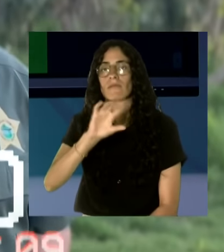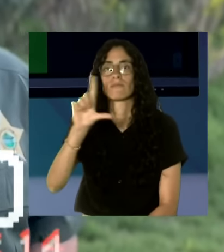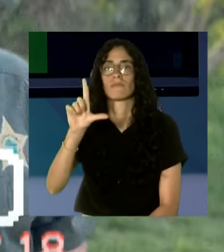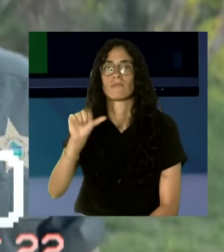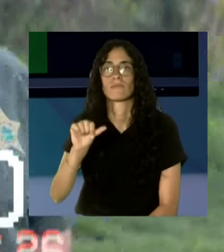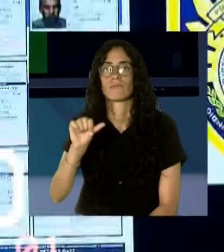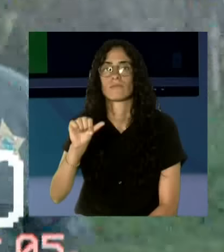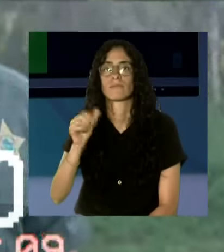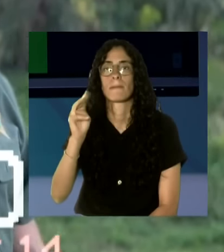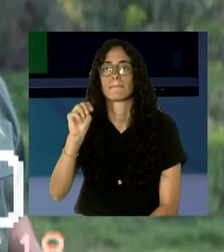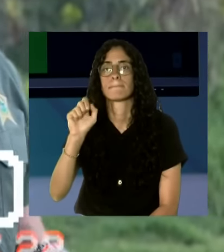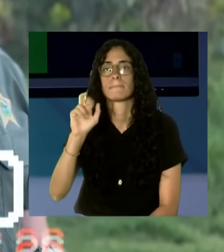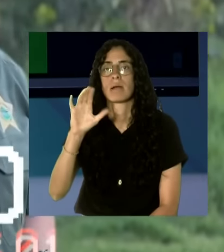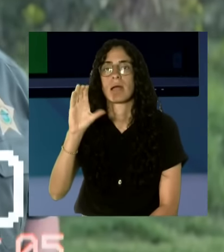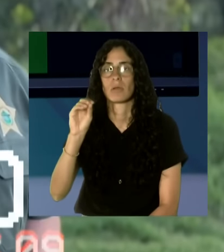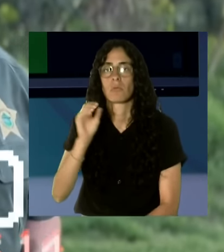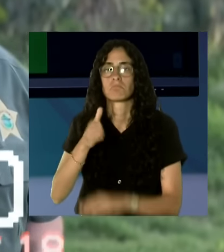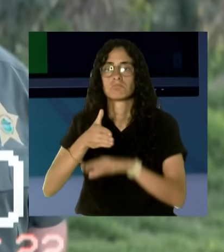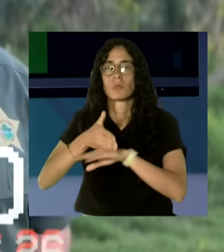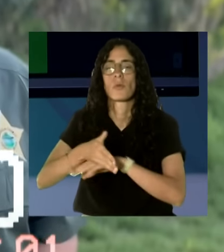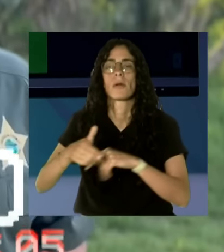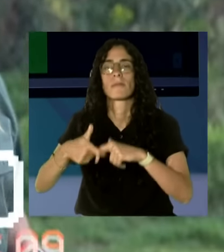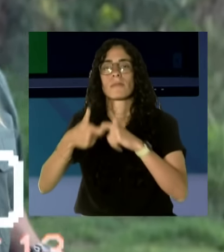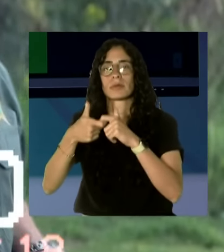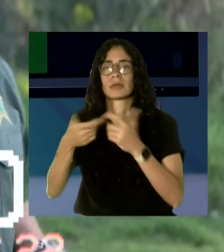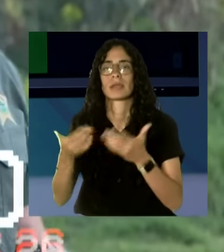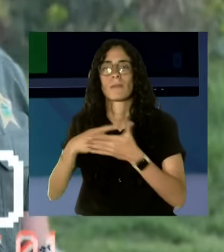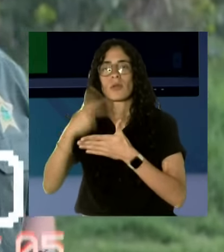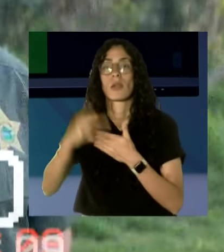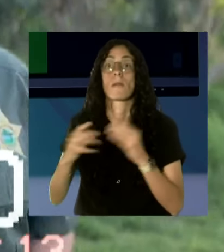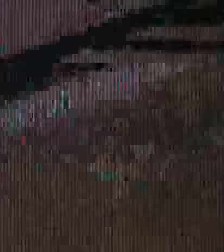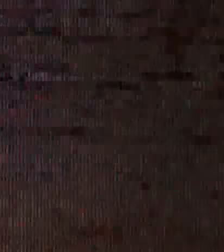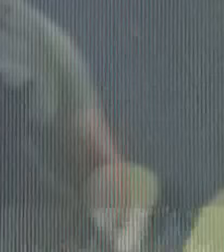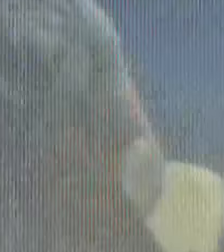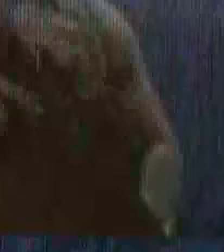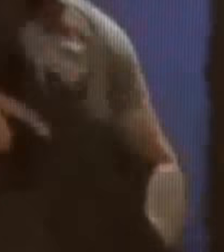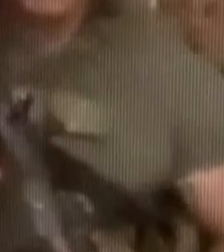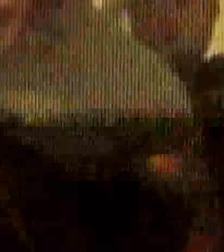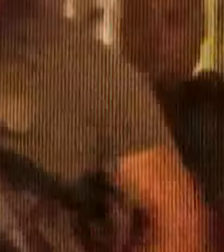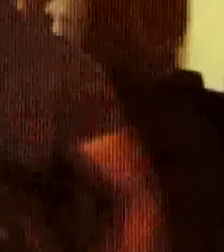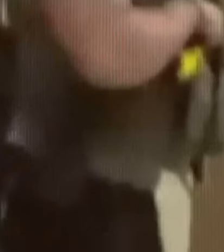sherif Marcos López luego de la pausa aquí en los más buscados Puerto